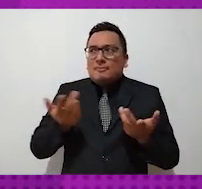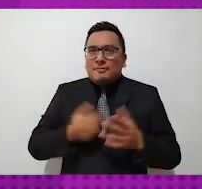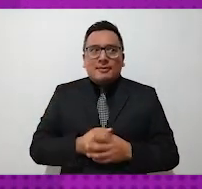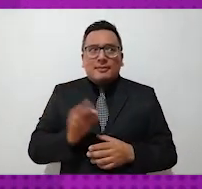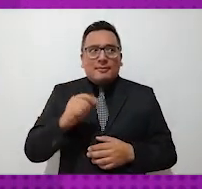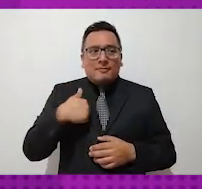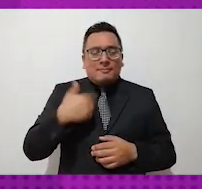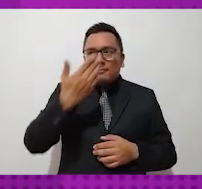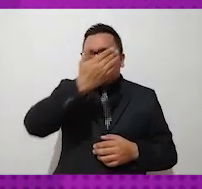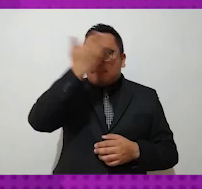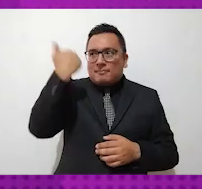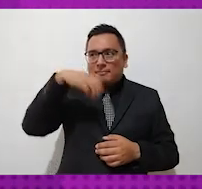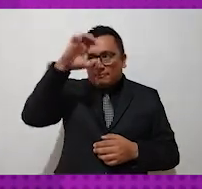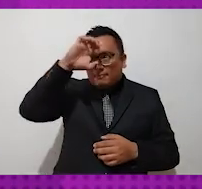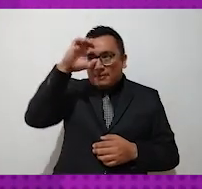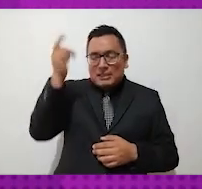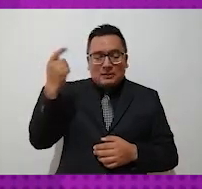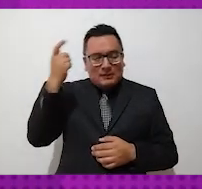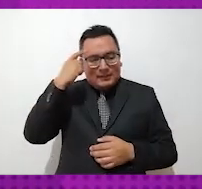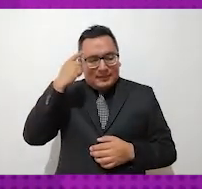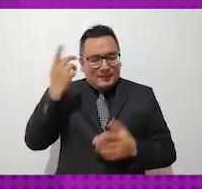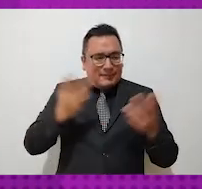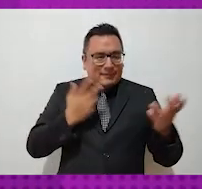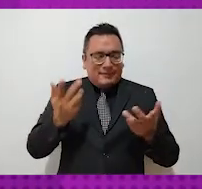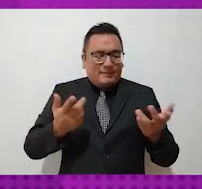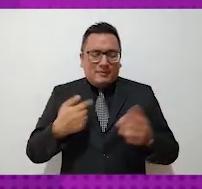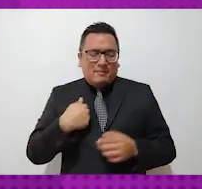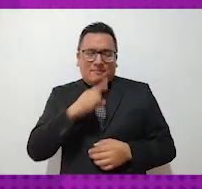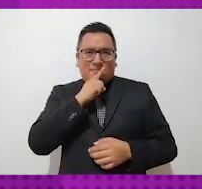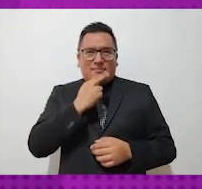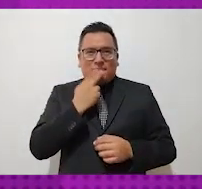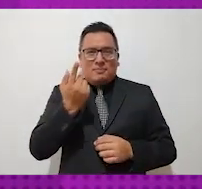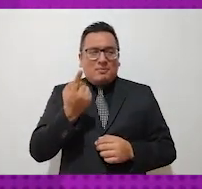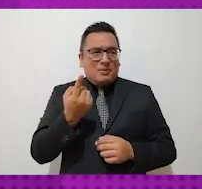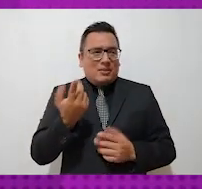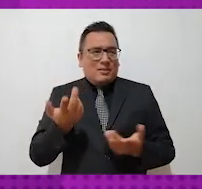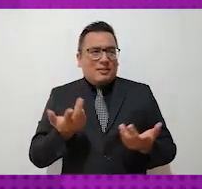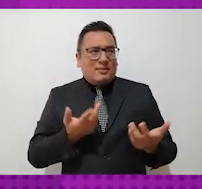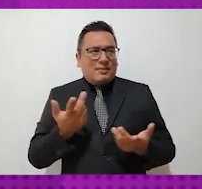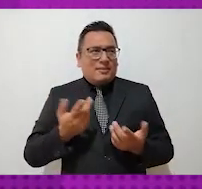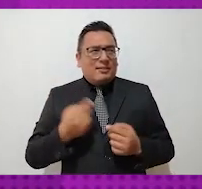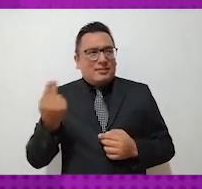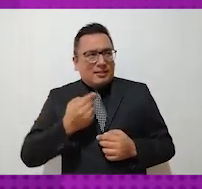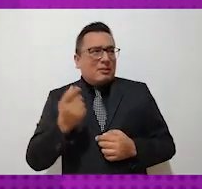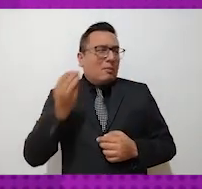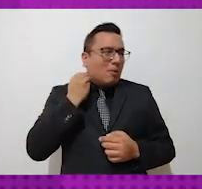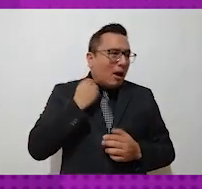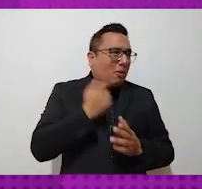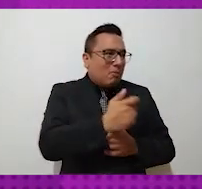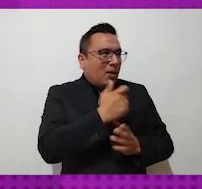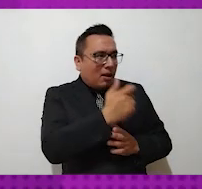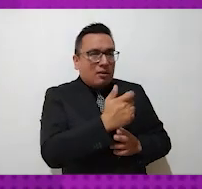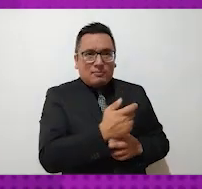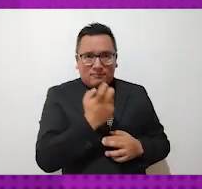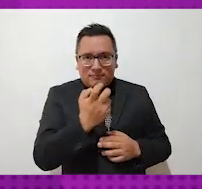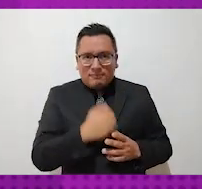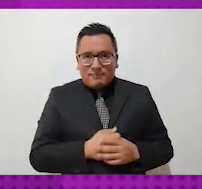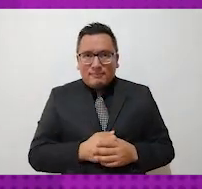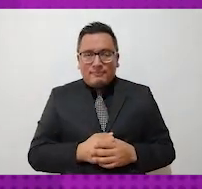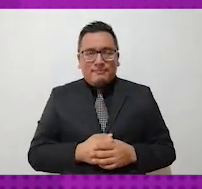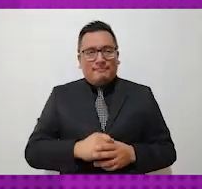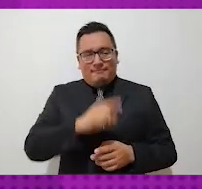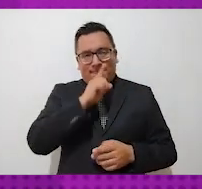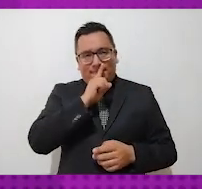son situaciones que probablemente mentalmente digas, no lo voy a hacer porque necesito contratar a una abogada o un abogado. ¿No es así?